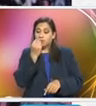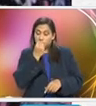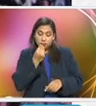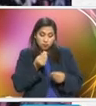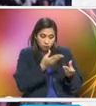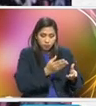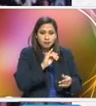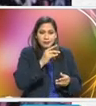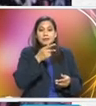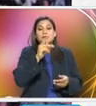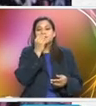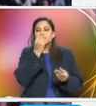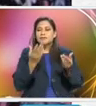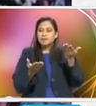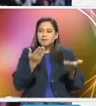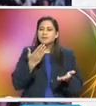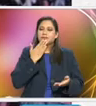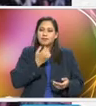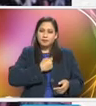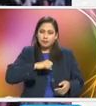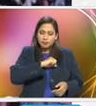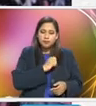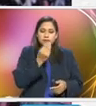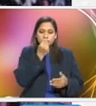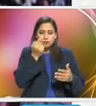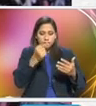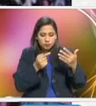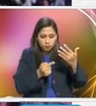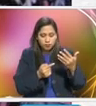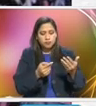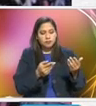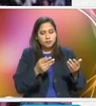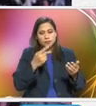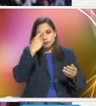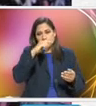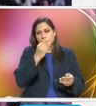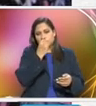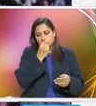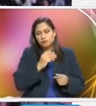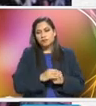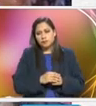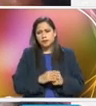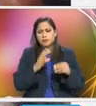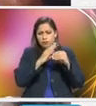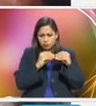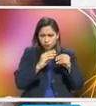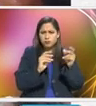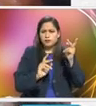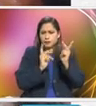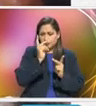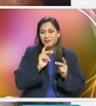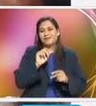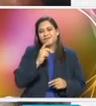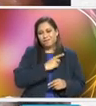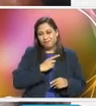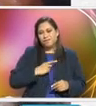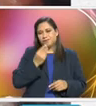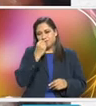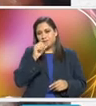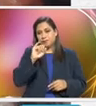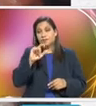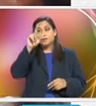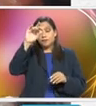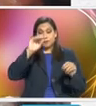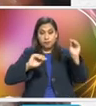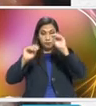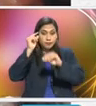que es comer equilibrado, incluir alimentos variados en nuestra dieta, decirles sí a las frutas, a las verduras. En el caso de la Sierra de